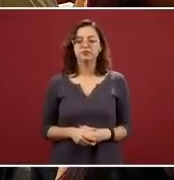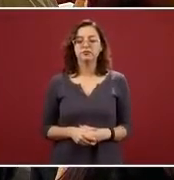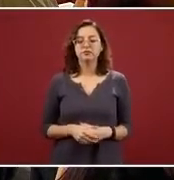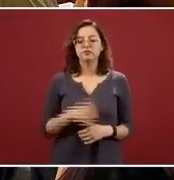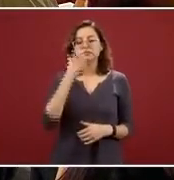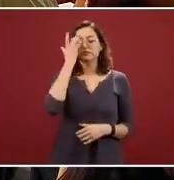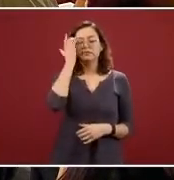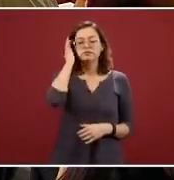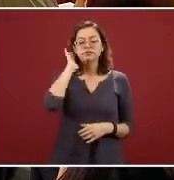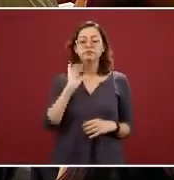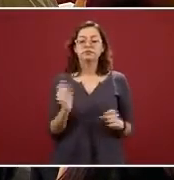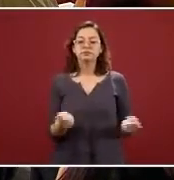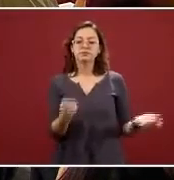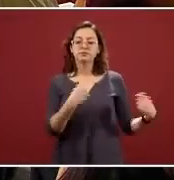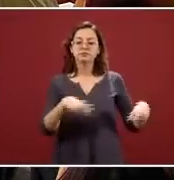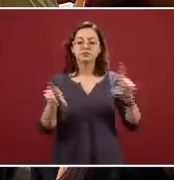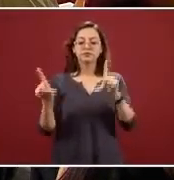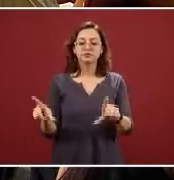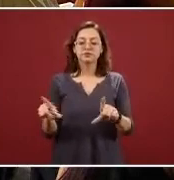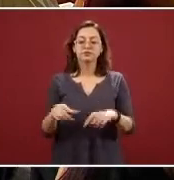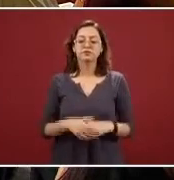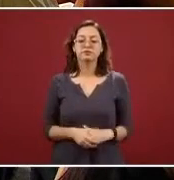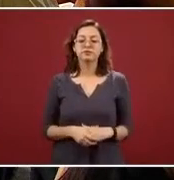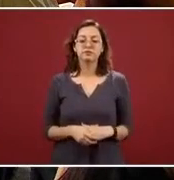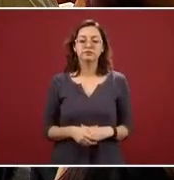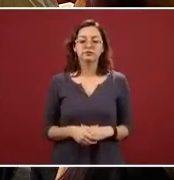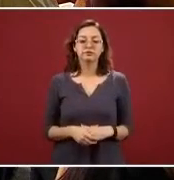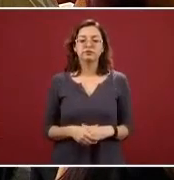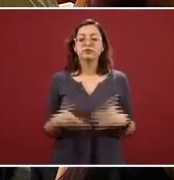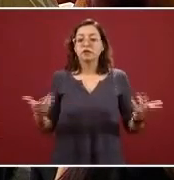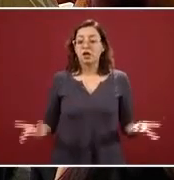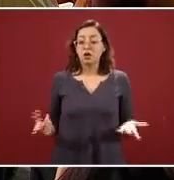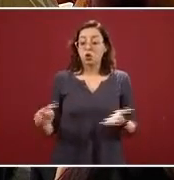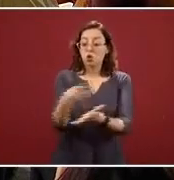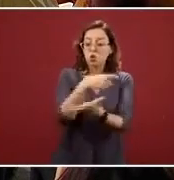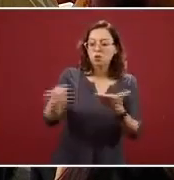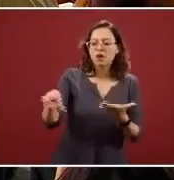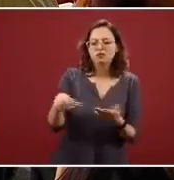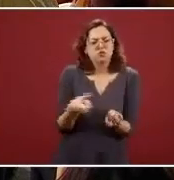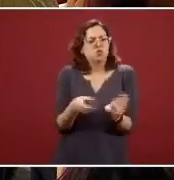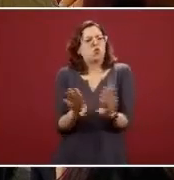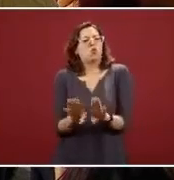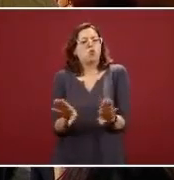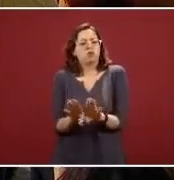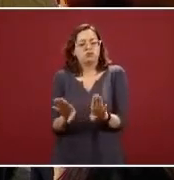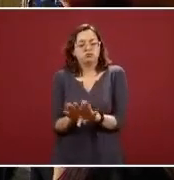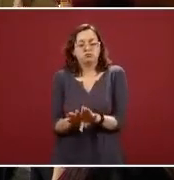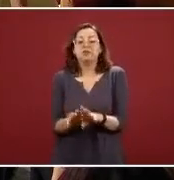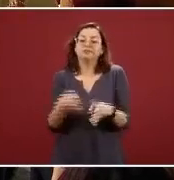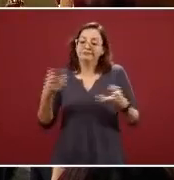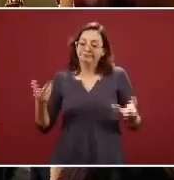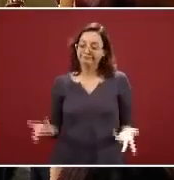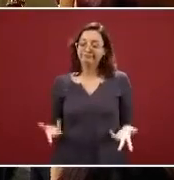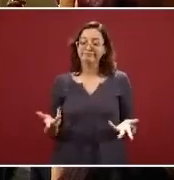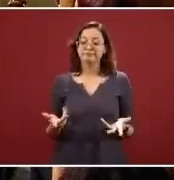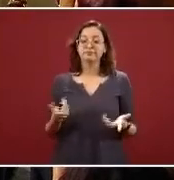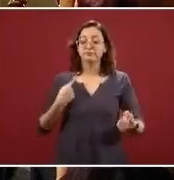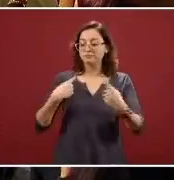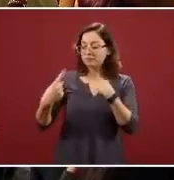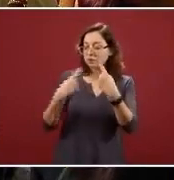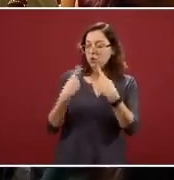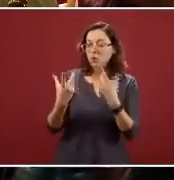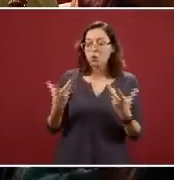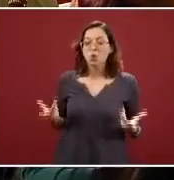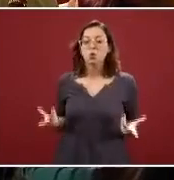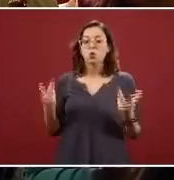paso fue el establecer el mecanismo de compra, y aquí es donde colaboramos muy cercanamente, y esto ya también lo mencionó el